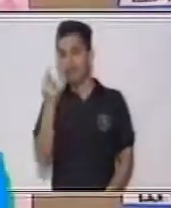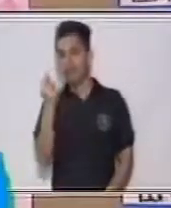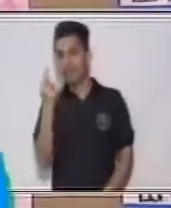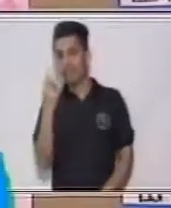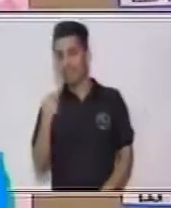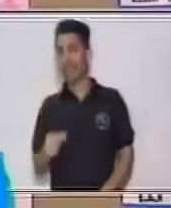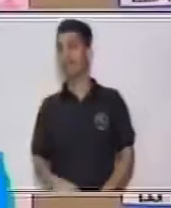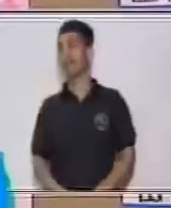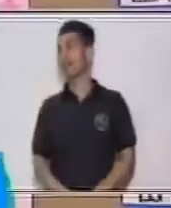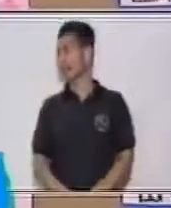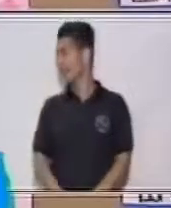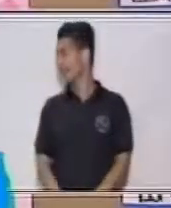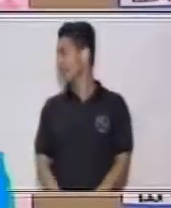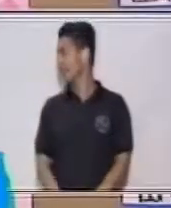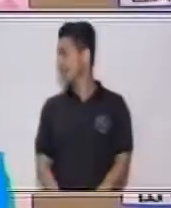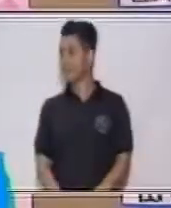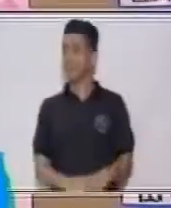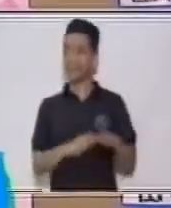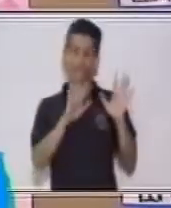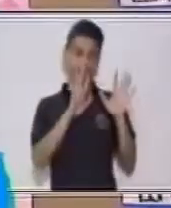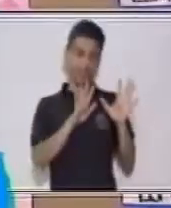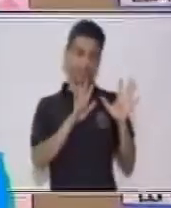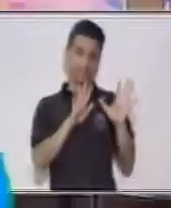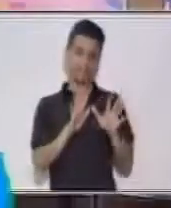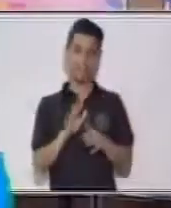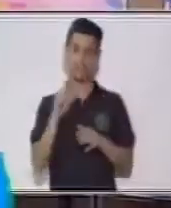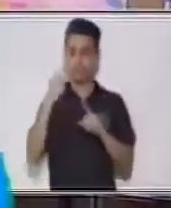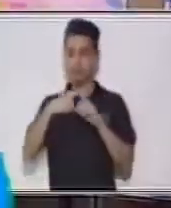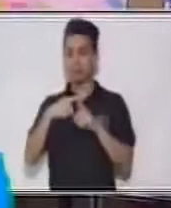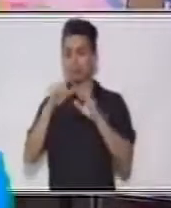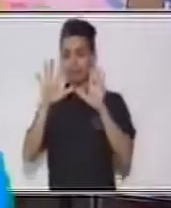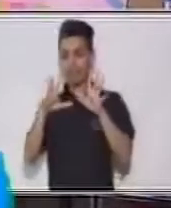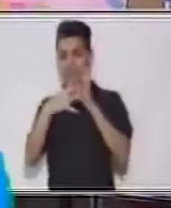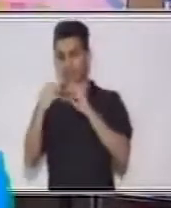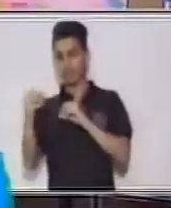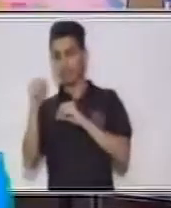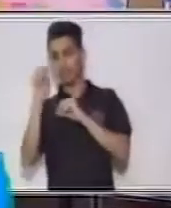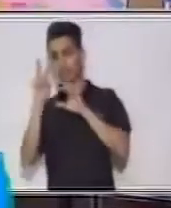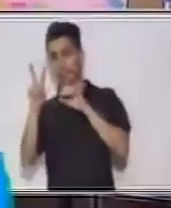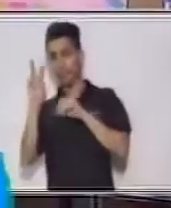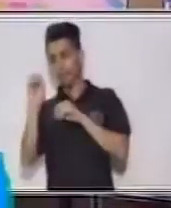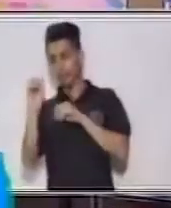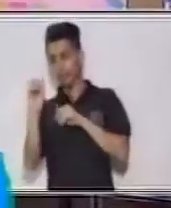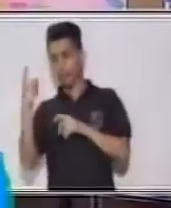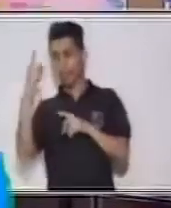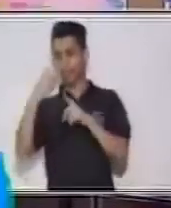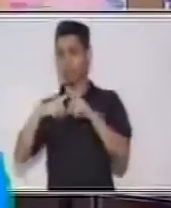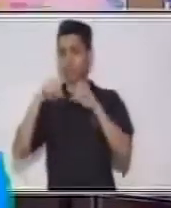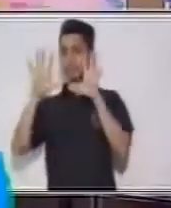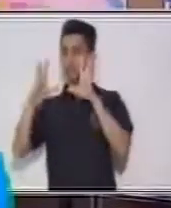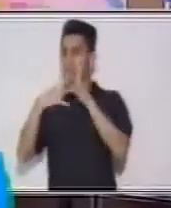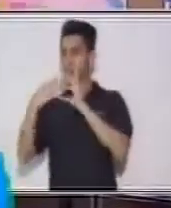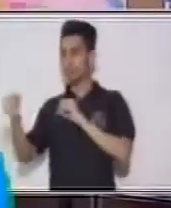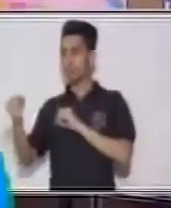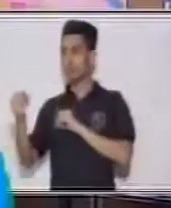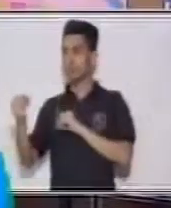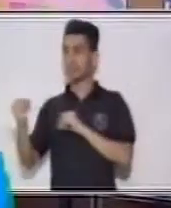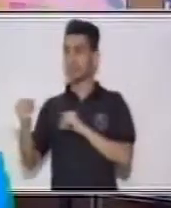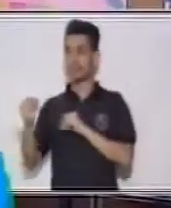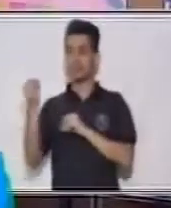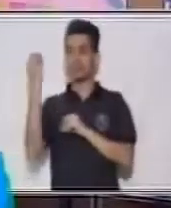excelente y falta el 10 10 + 10 20 entonces aquí dijimos más